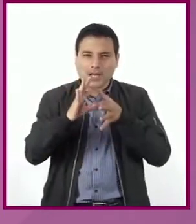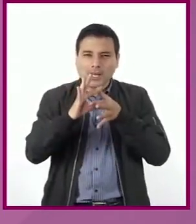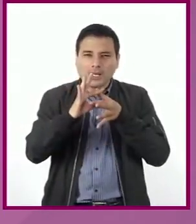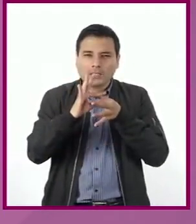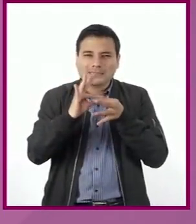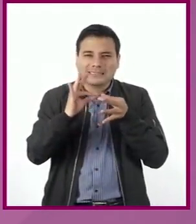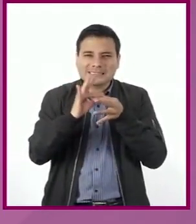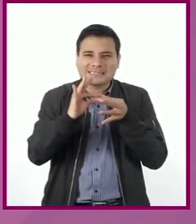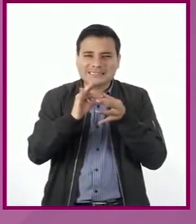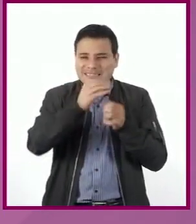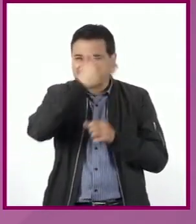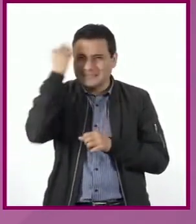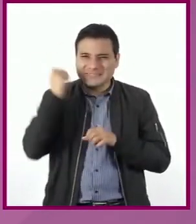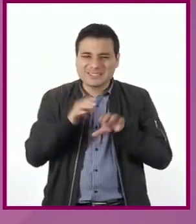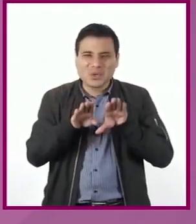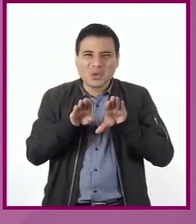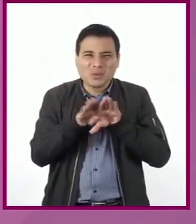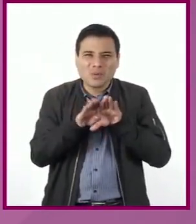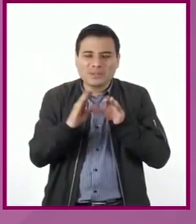en la punta de la lengua.